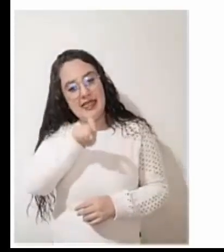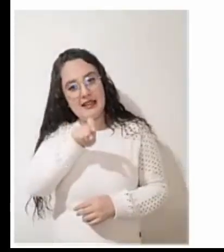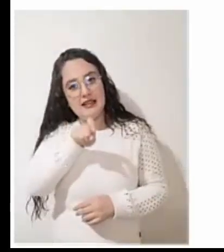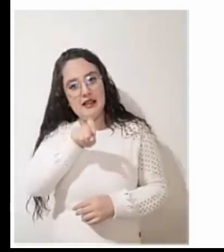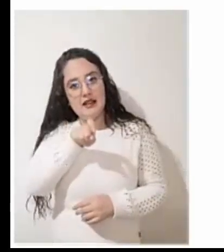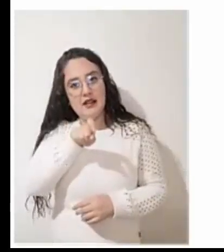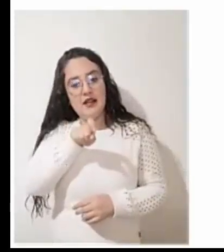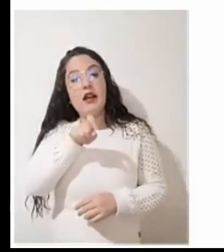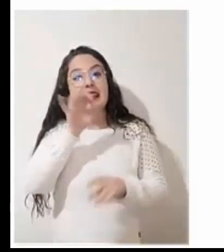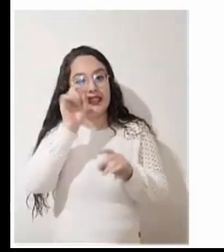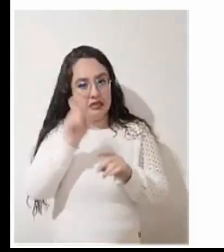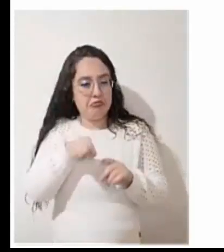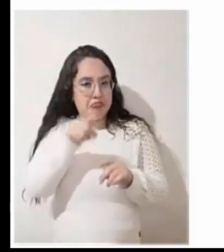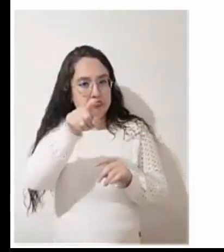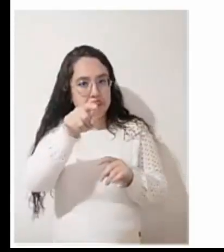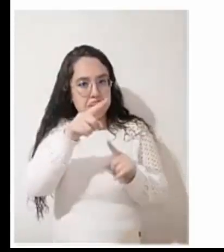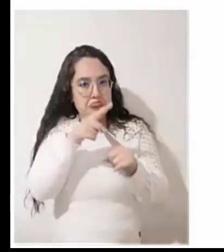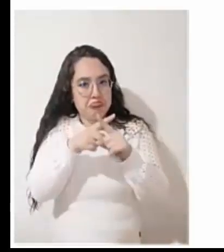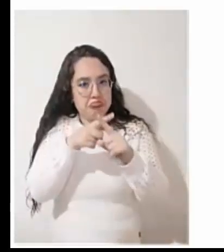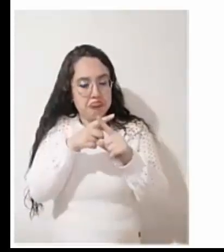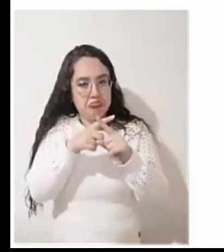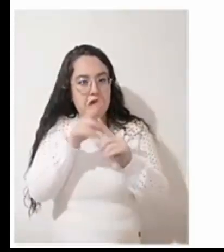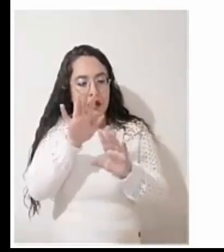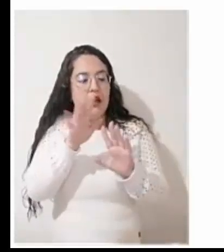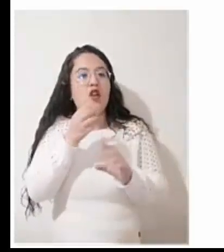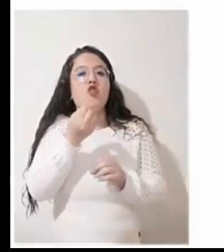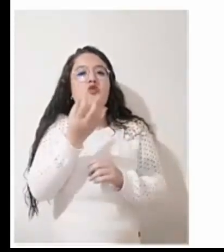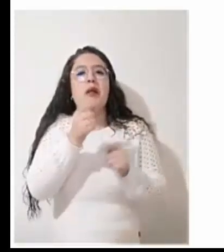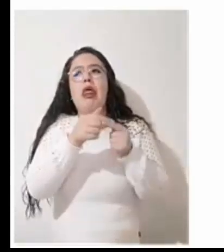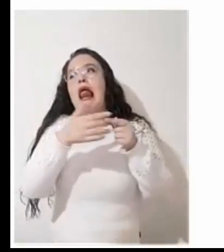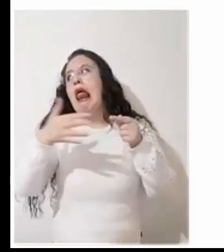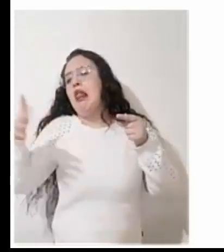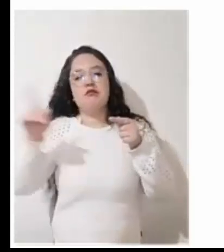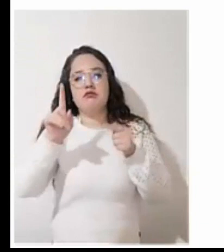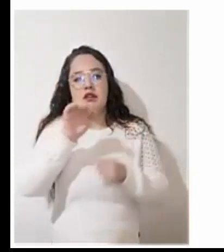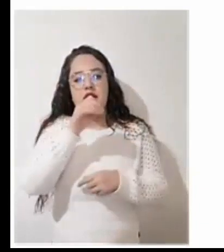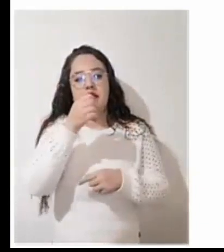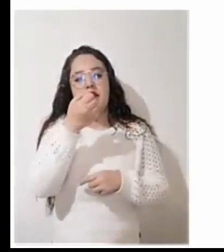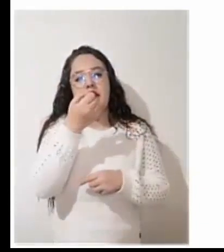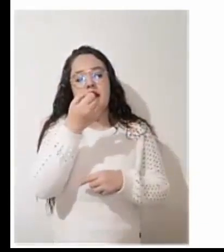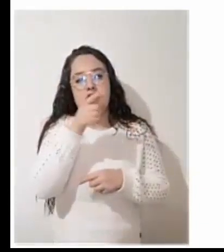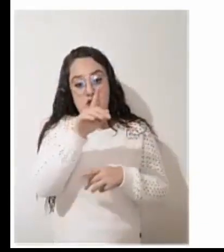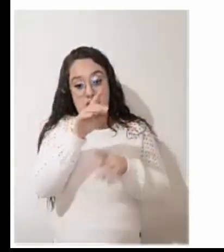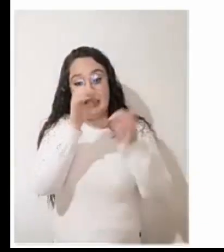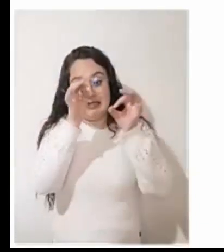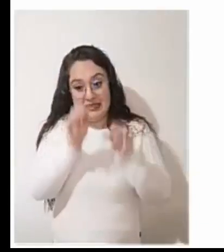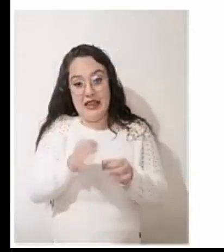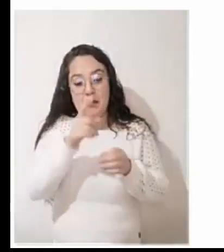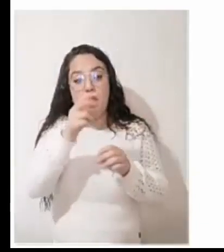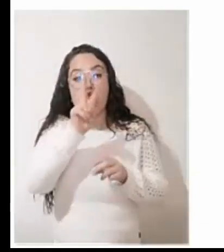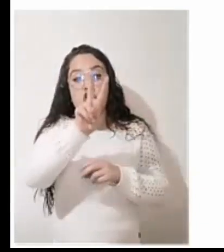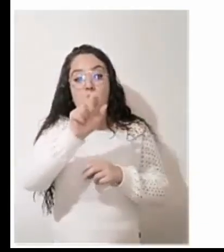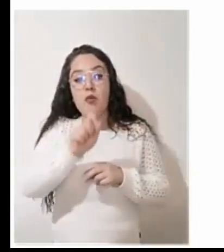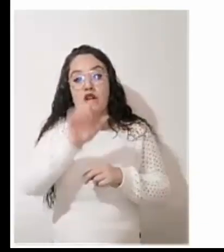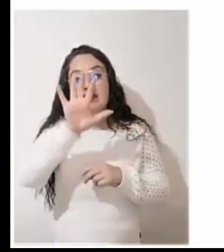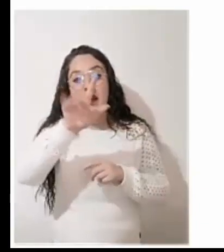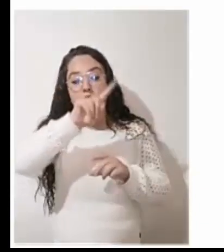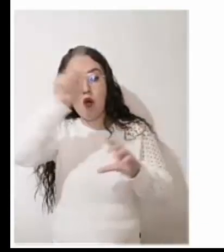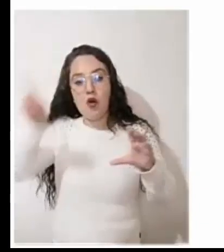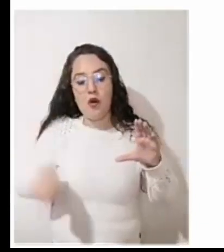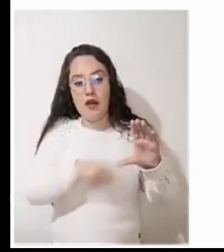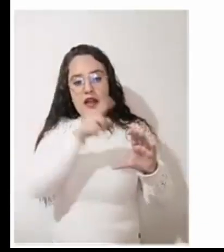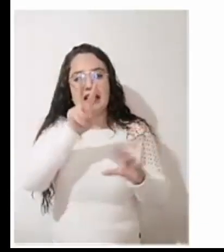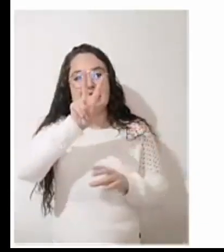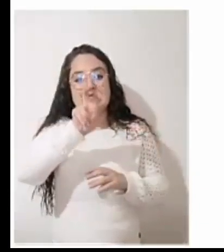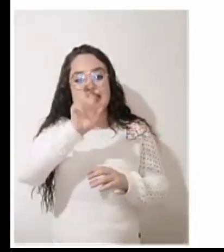3,1416. Se puede expresar de esa forma, aunque tiene cifras infinitas. Y entonces para 2,5 vueltas